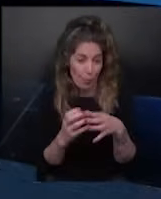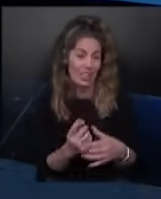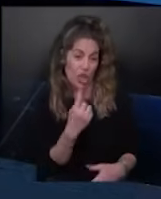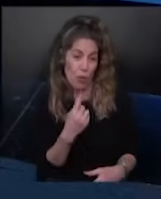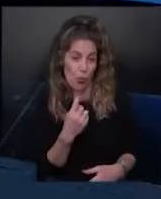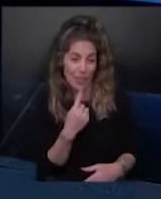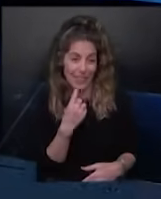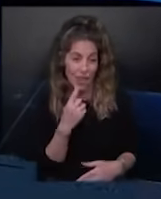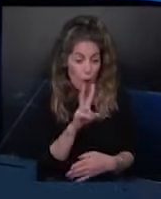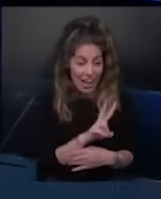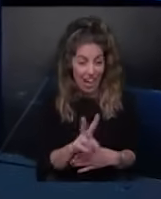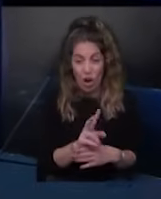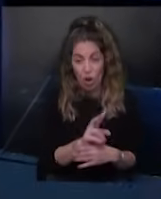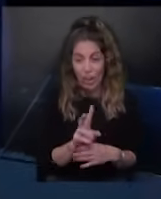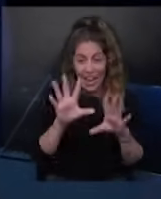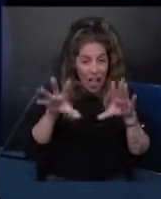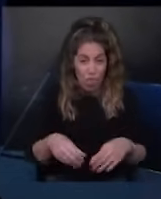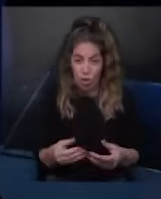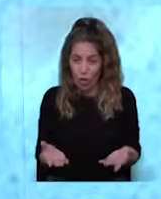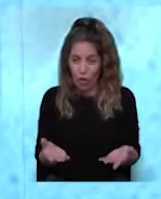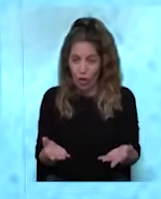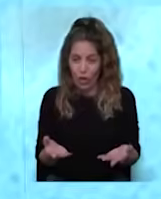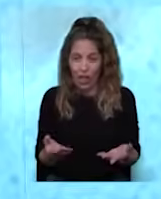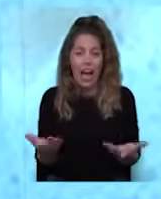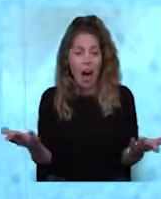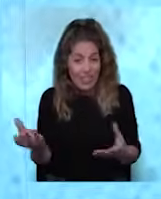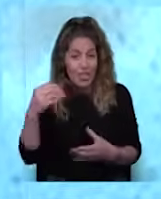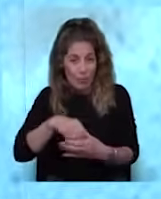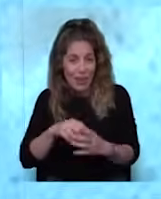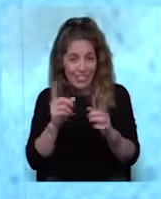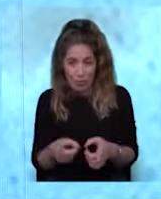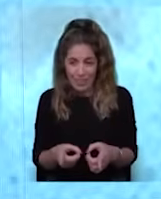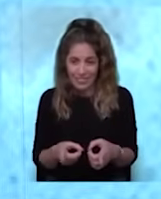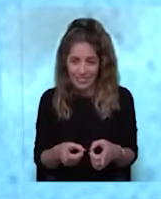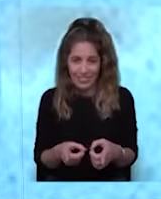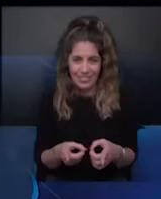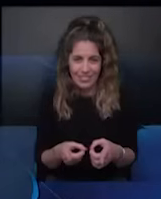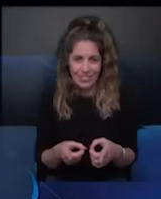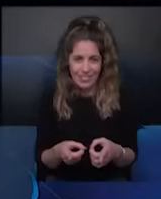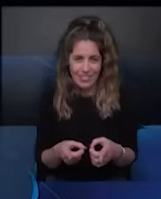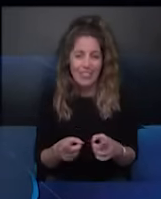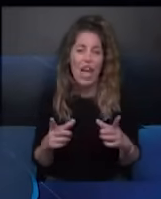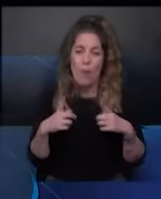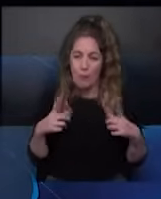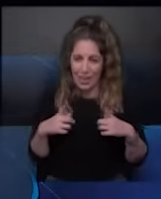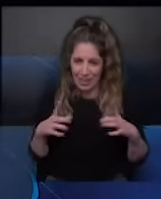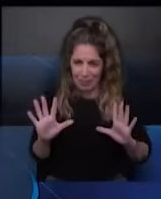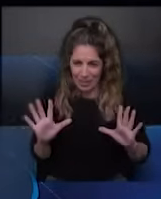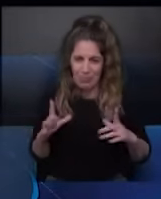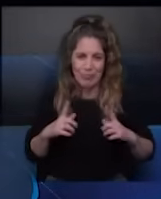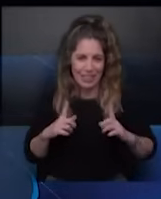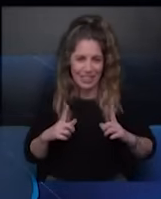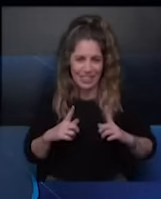políticos para revisarnos a todos menos a ellos pero ahora se incorporan ellos qué fuerte escúcheme esper que nos cambiamos la